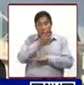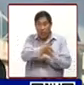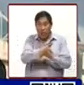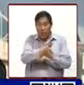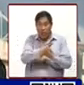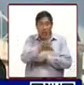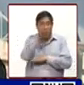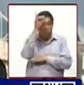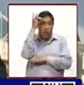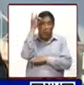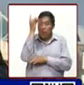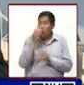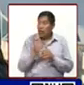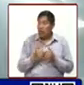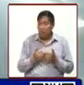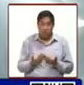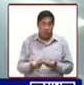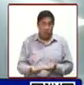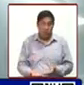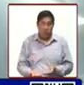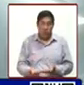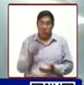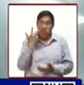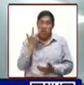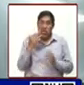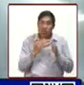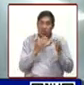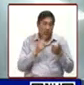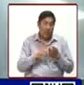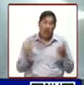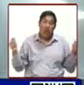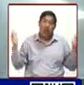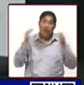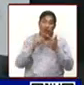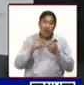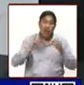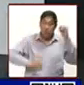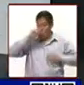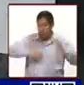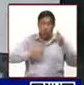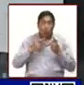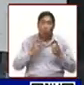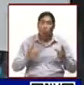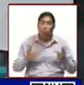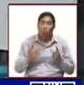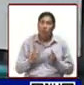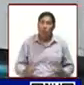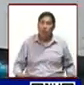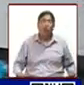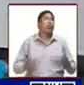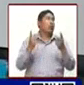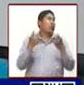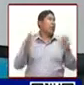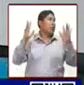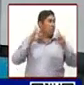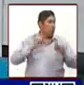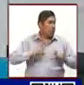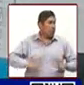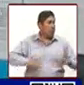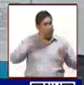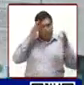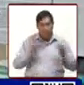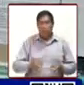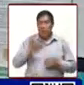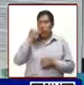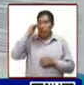significa territorio boliviano, pasar por tres ciudades, La Paz, Oruro, Potosí. Realizadas las primeras indagaciones, se puede